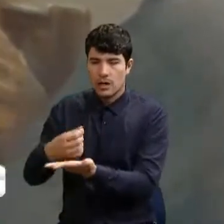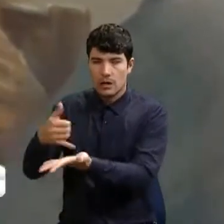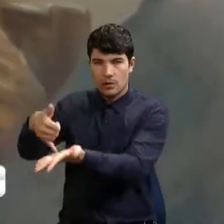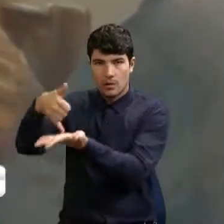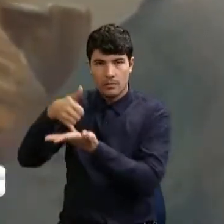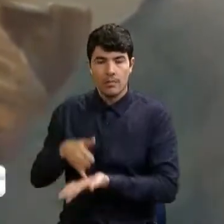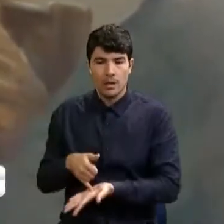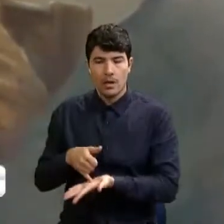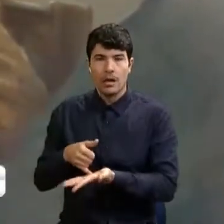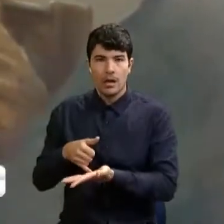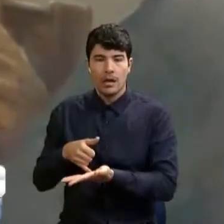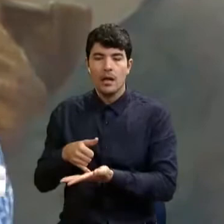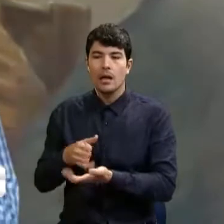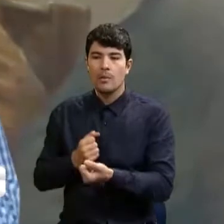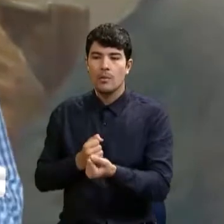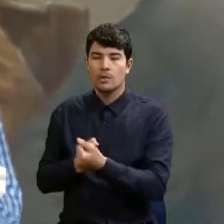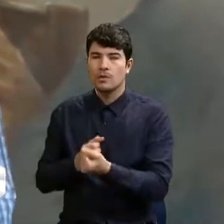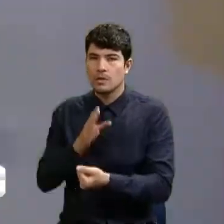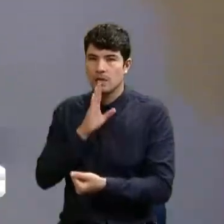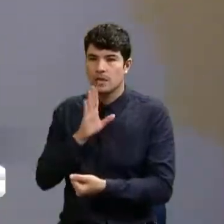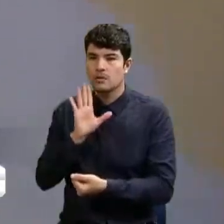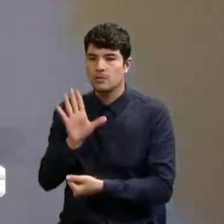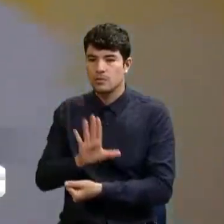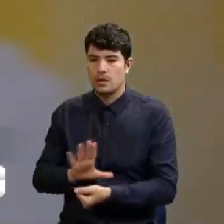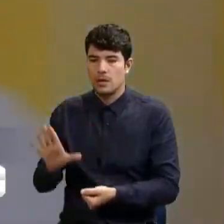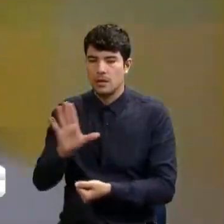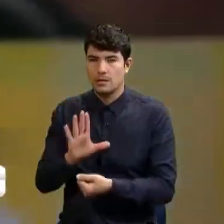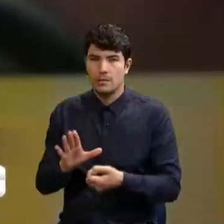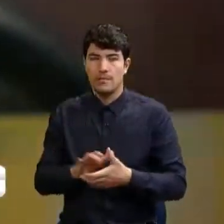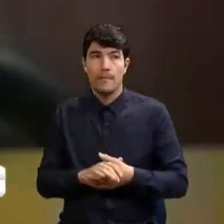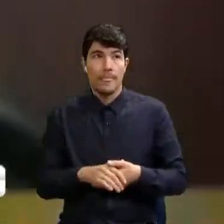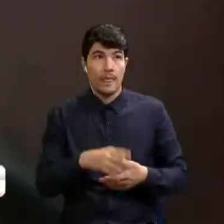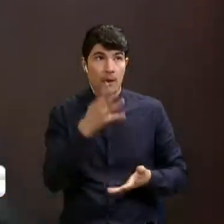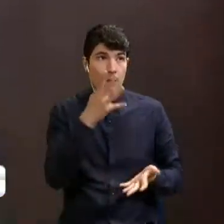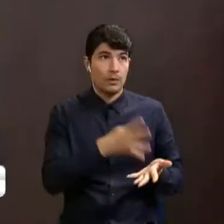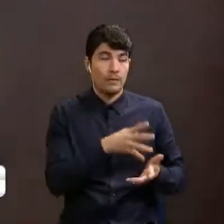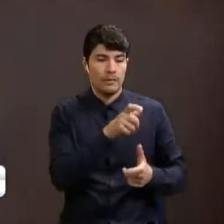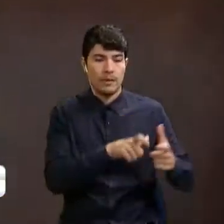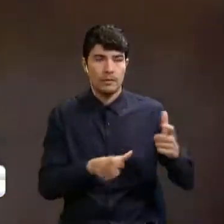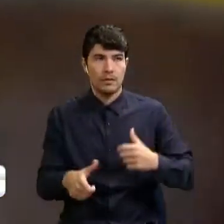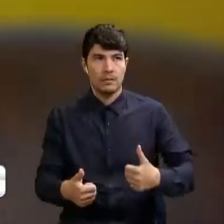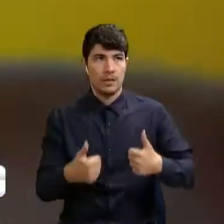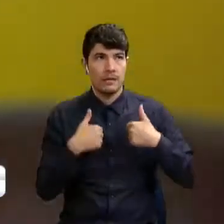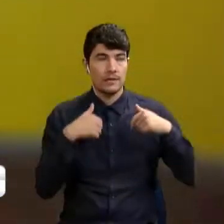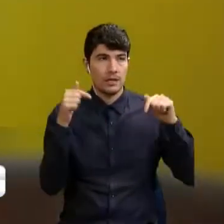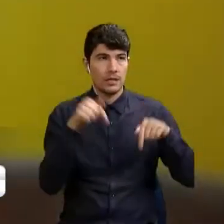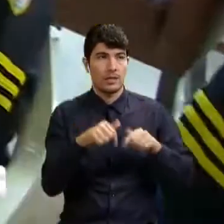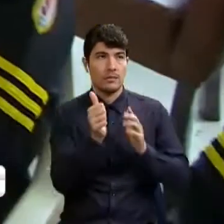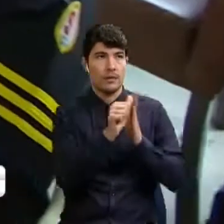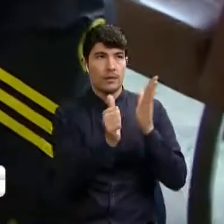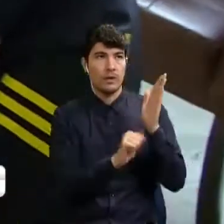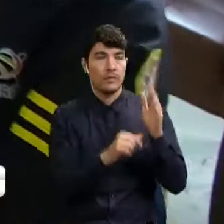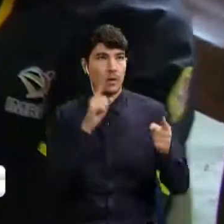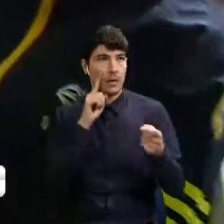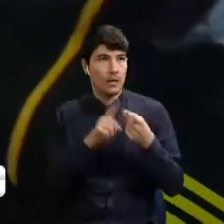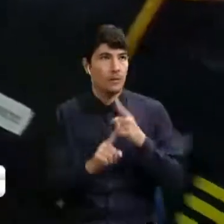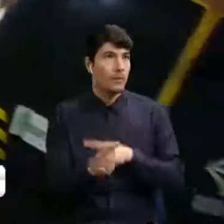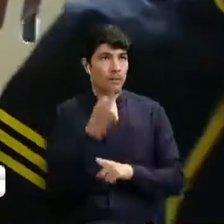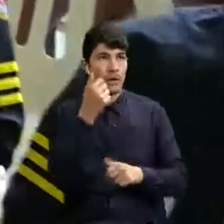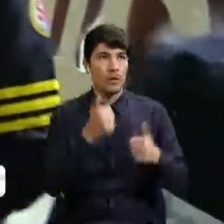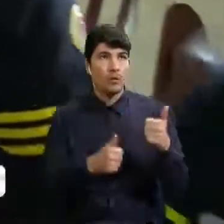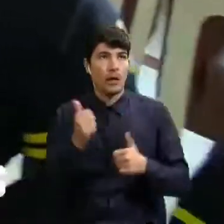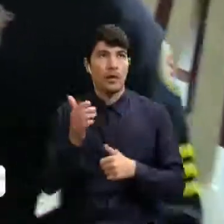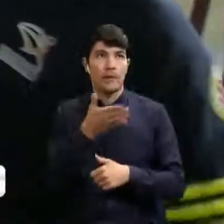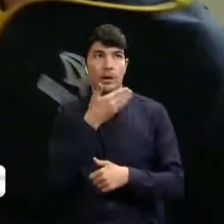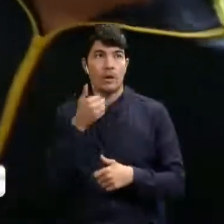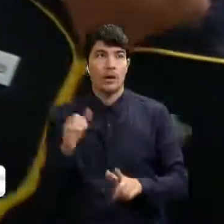en nombre de ustedes, pero como ciudad. Cerca de 4.000 usuarios se benefician de este programa, en donde el principal objetivo es